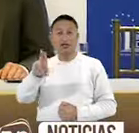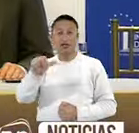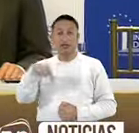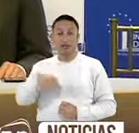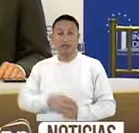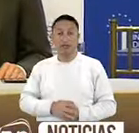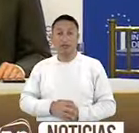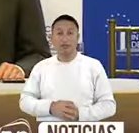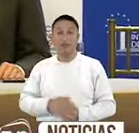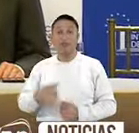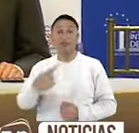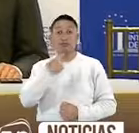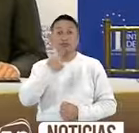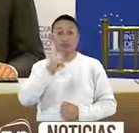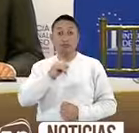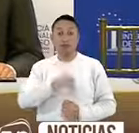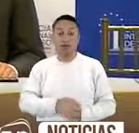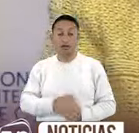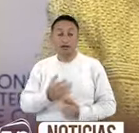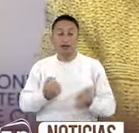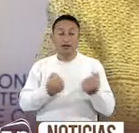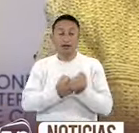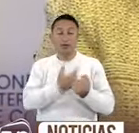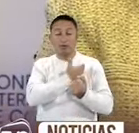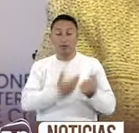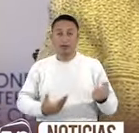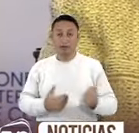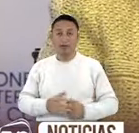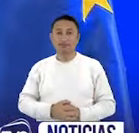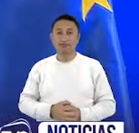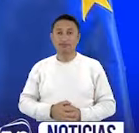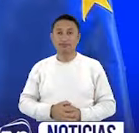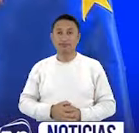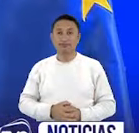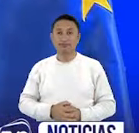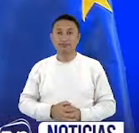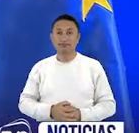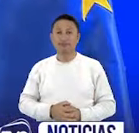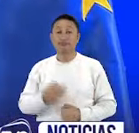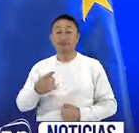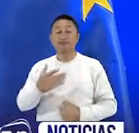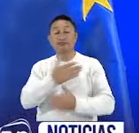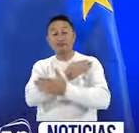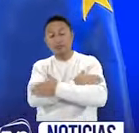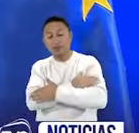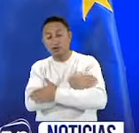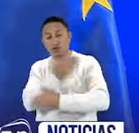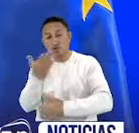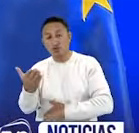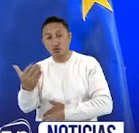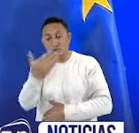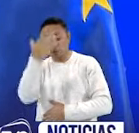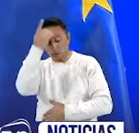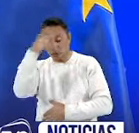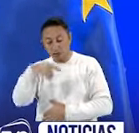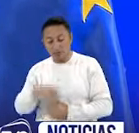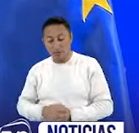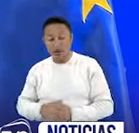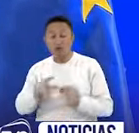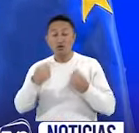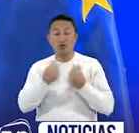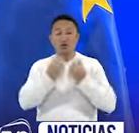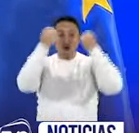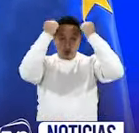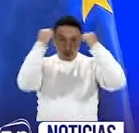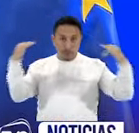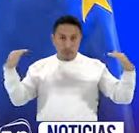por alto el apoyo del primer mandatario. Y también felicitar su decisión de enfrentar al crimen organizado como